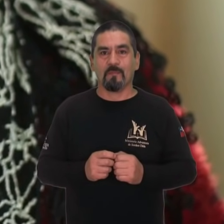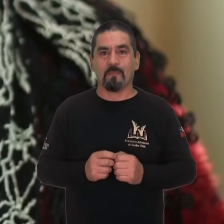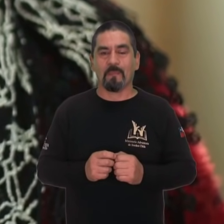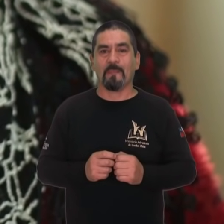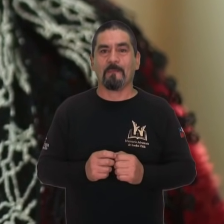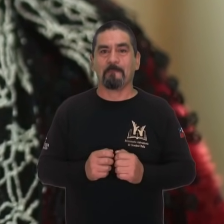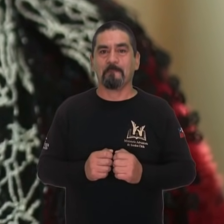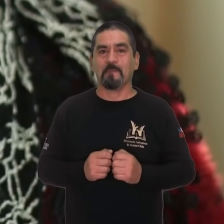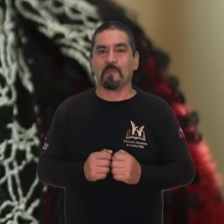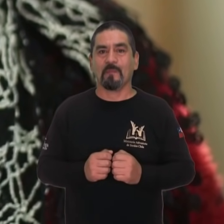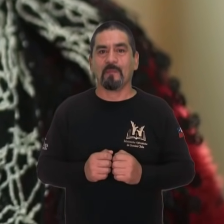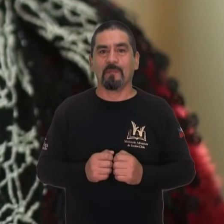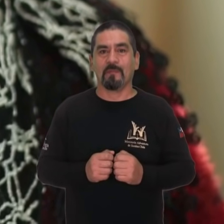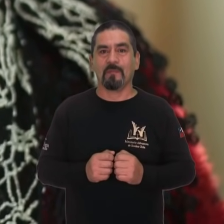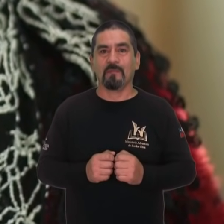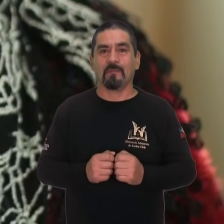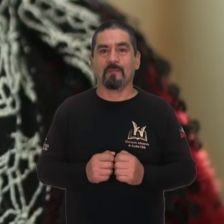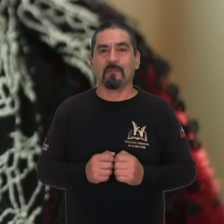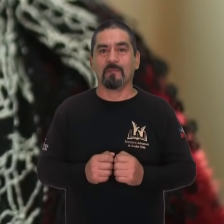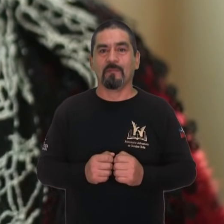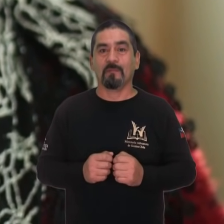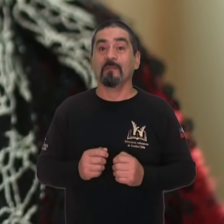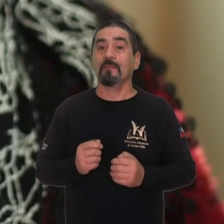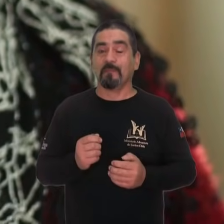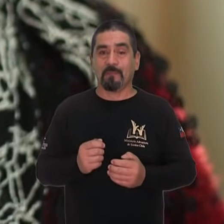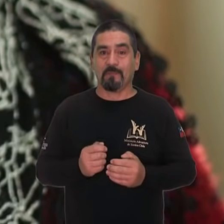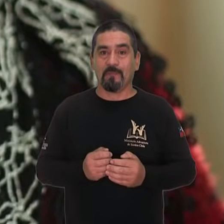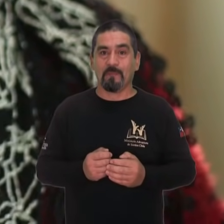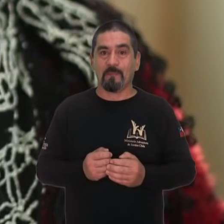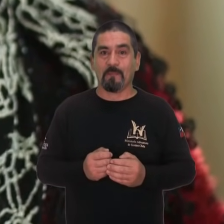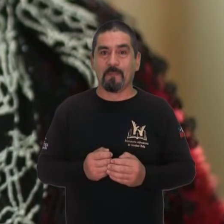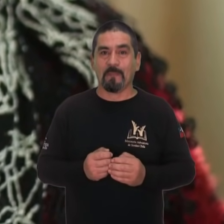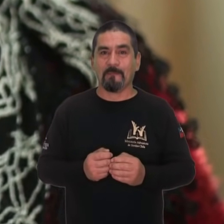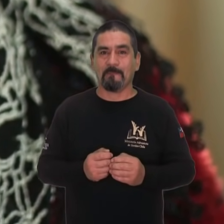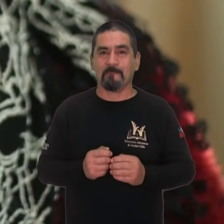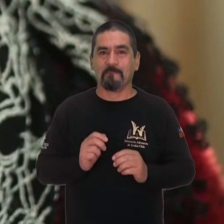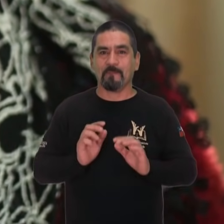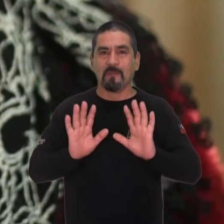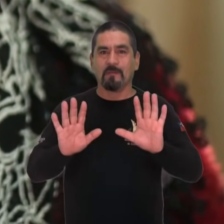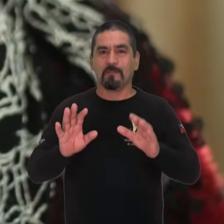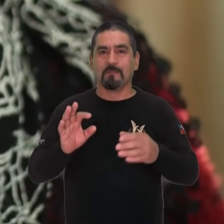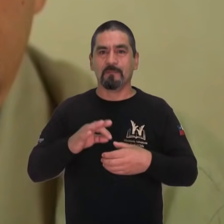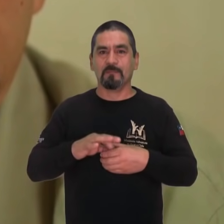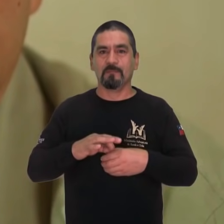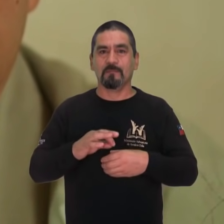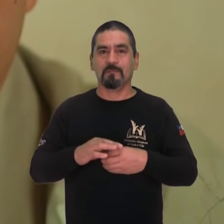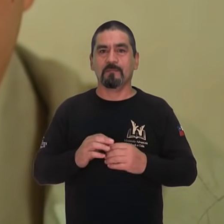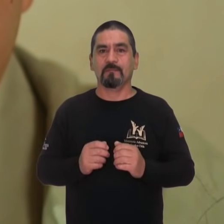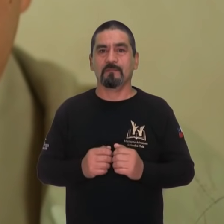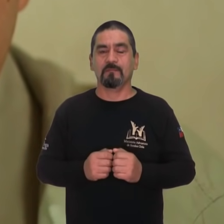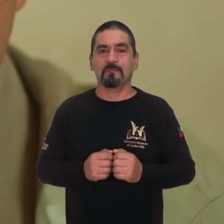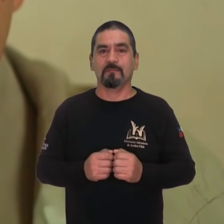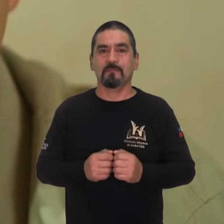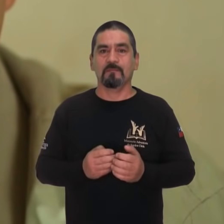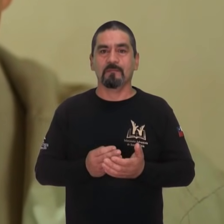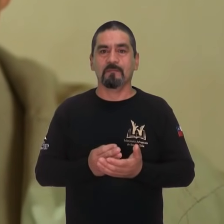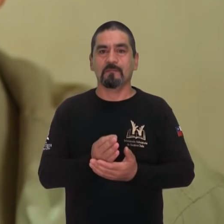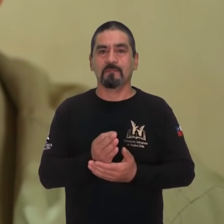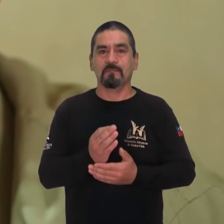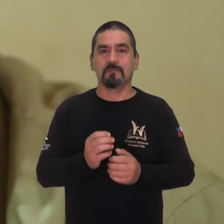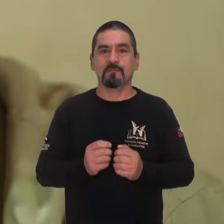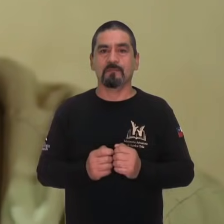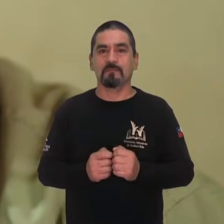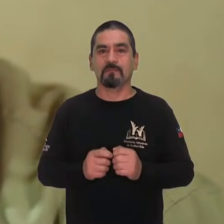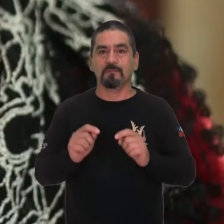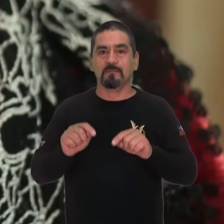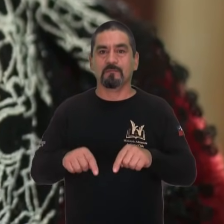Entendimos la lección. Tenemos que ser fiel con nuestros diezmos y ofrendas. Creo que es el momento